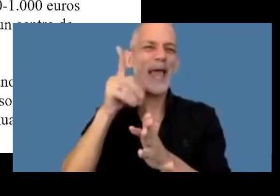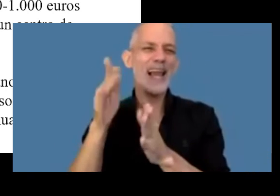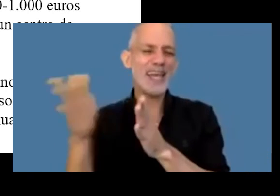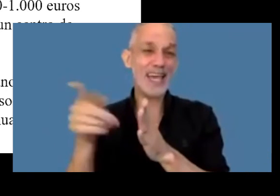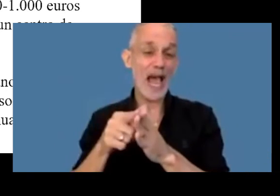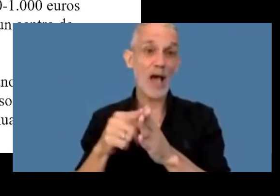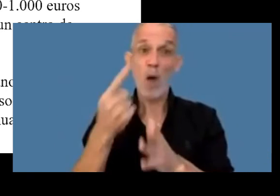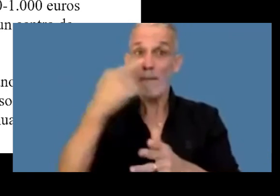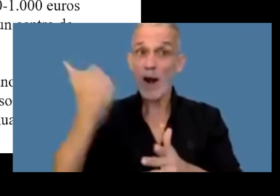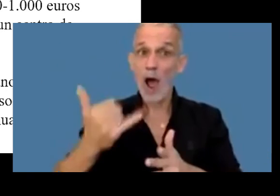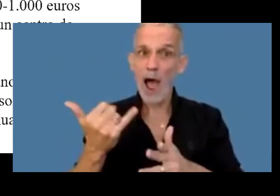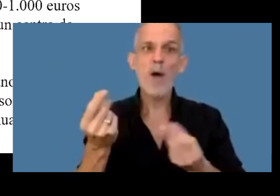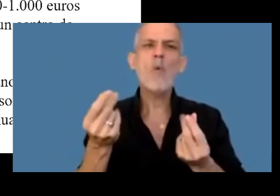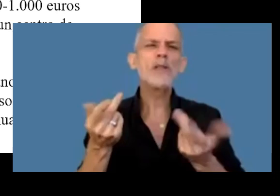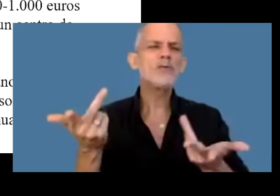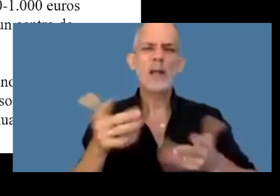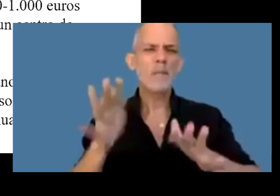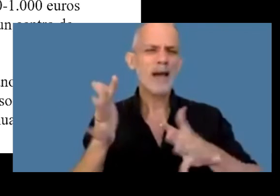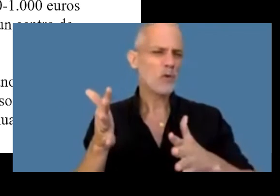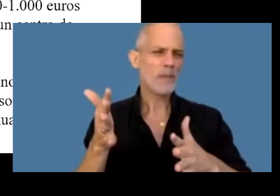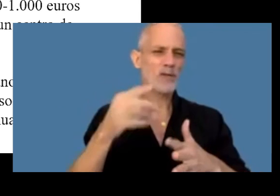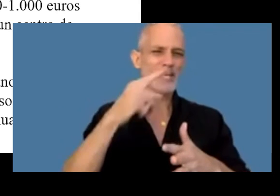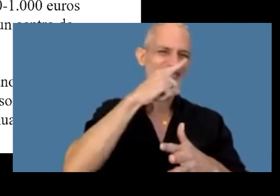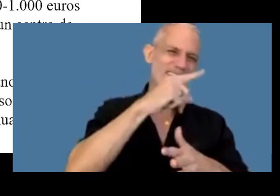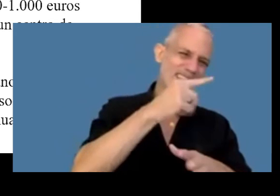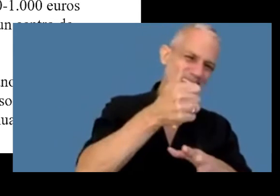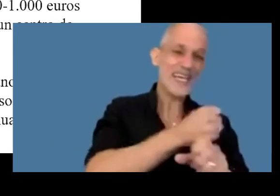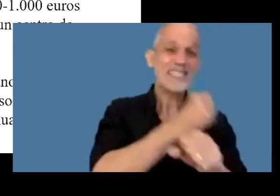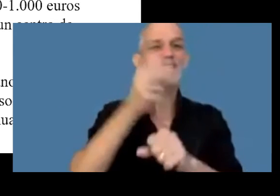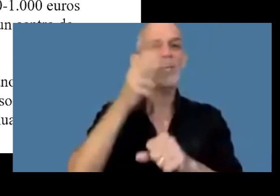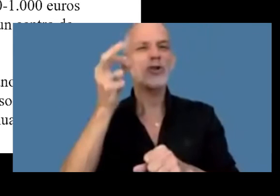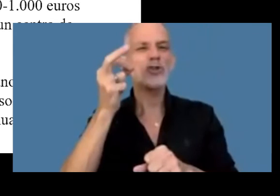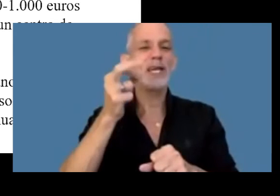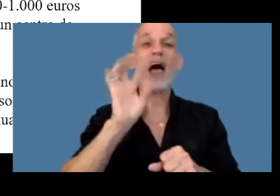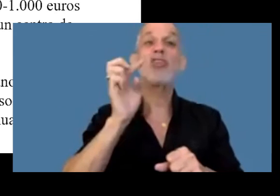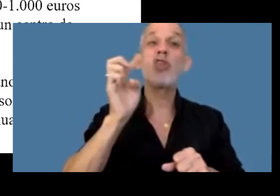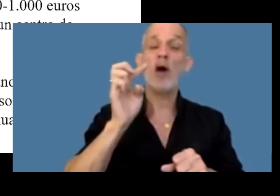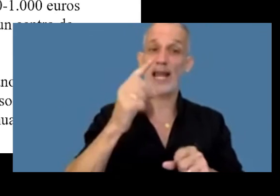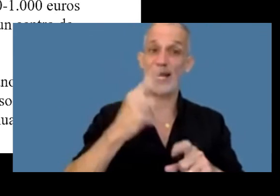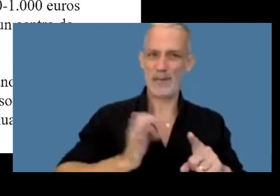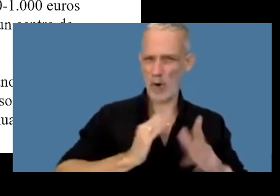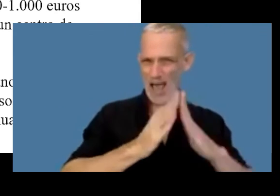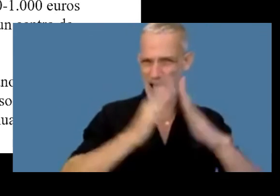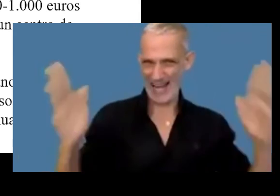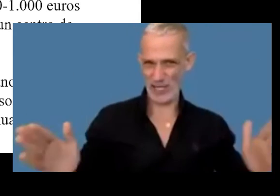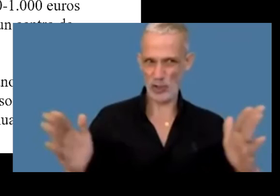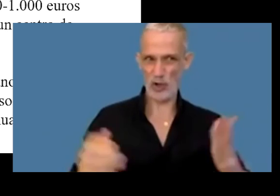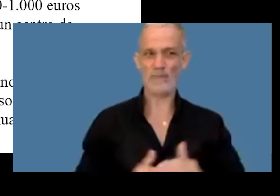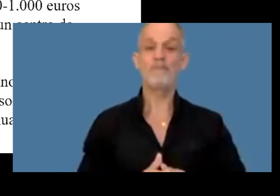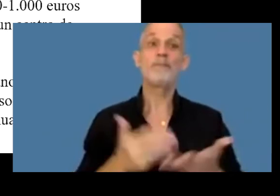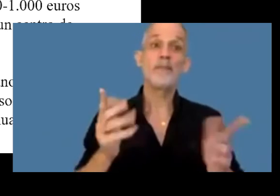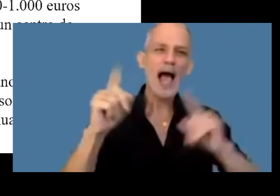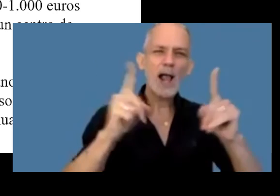perro cuesta entre 76 y 80 dólares al año. En algunas